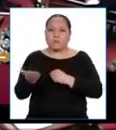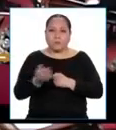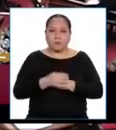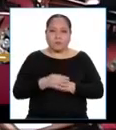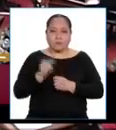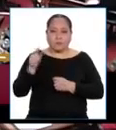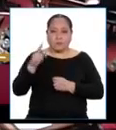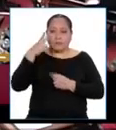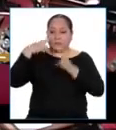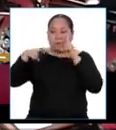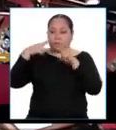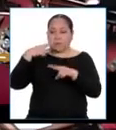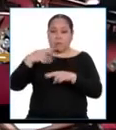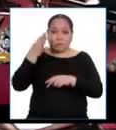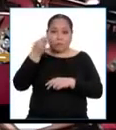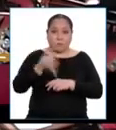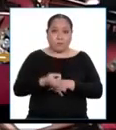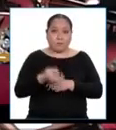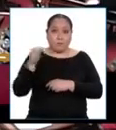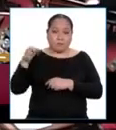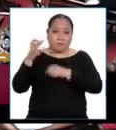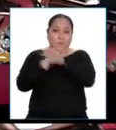la gran realidad de nuestro país.